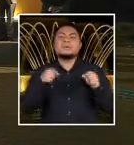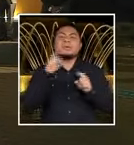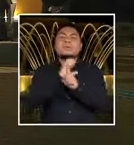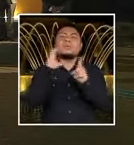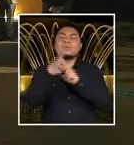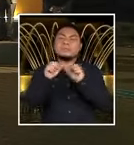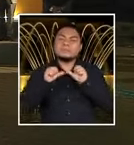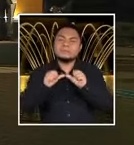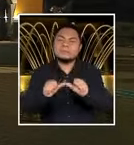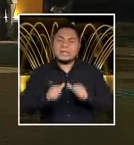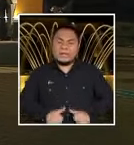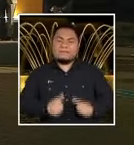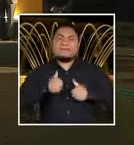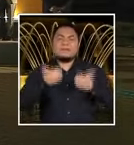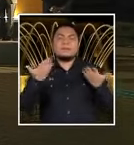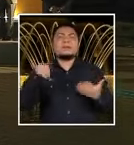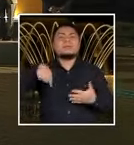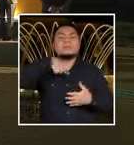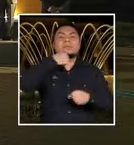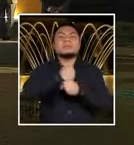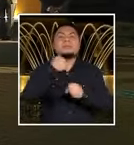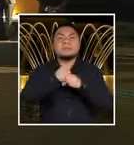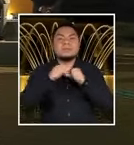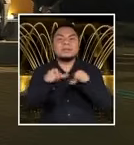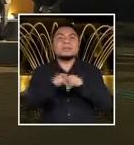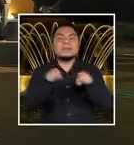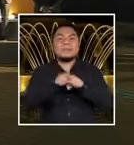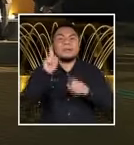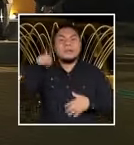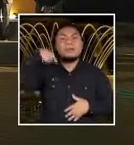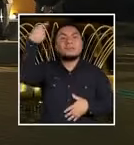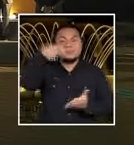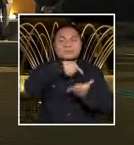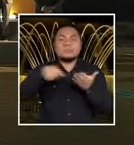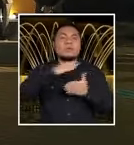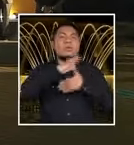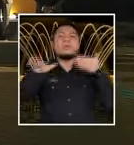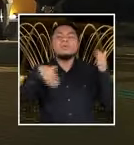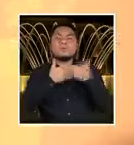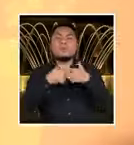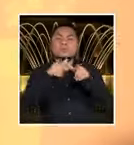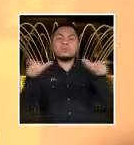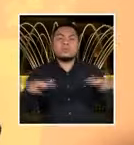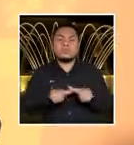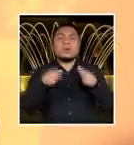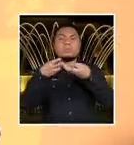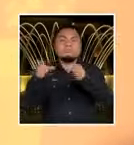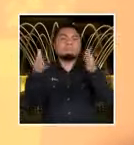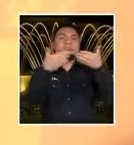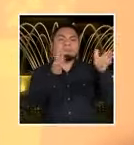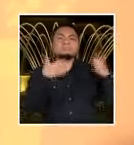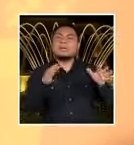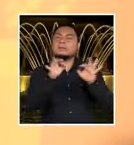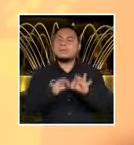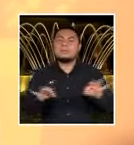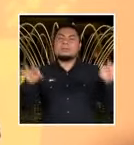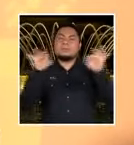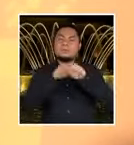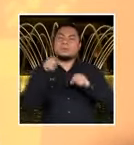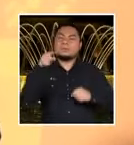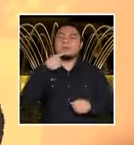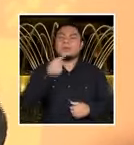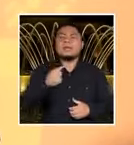cultura sigue viva y estamos trabajando también para que en las próximas semanas todos los sitios arqueológicos tan importantes